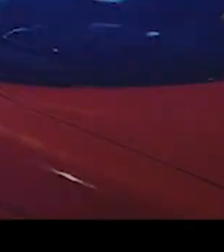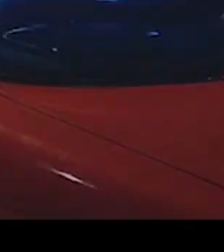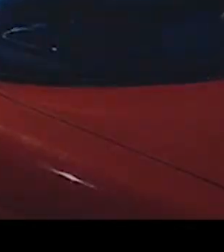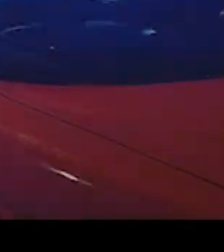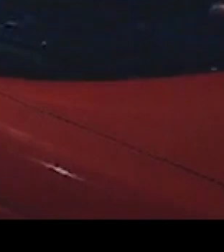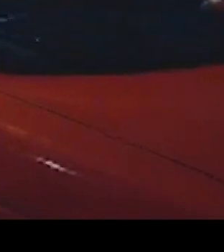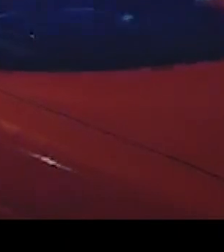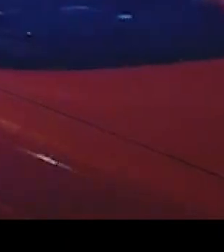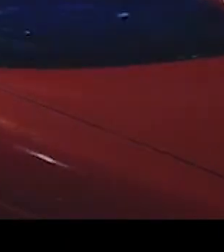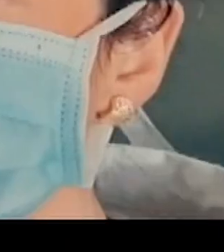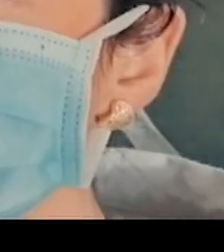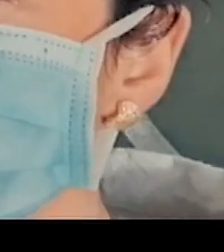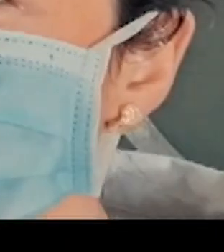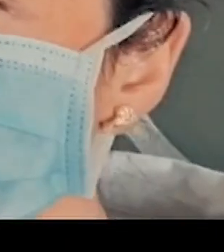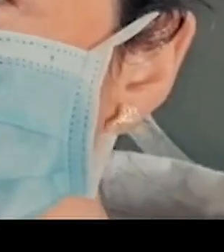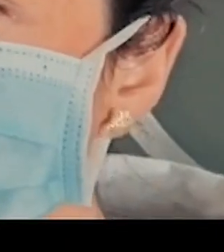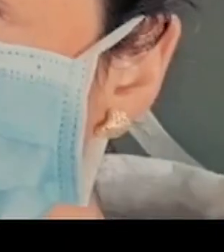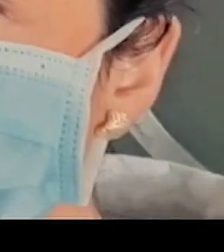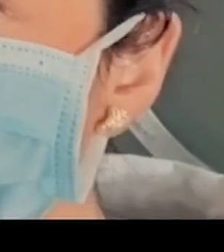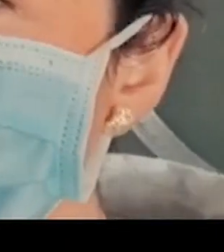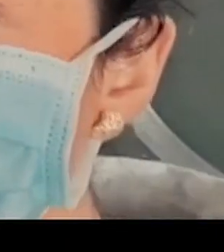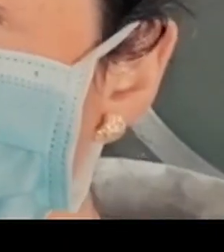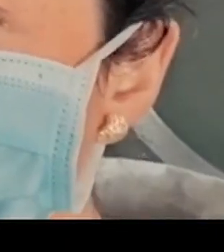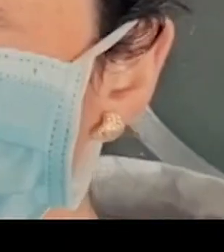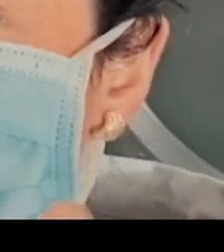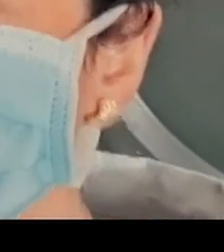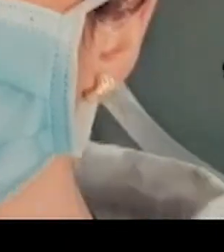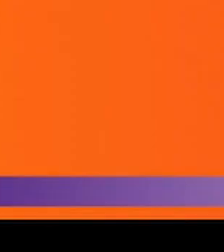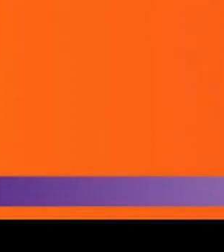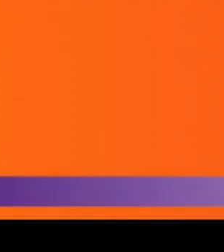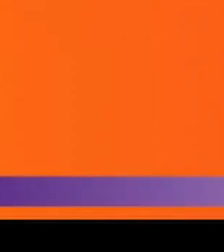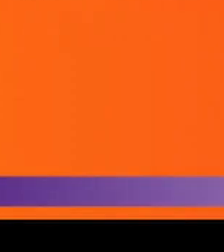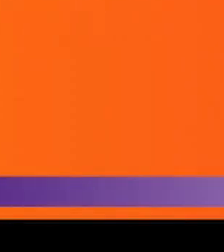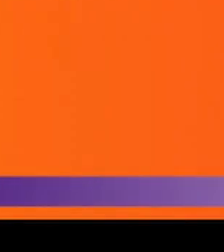nosotros para ayudarles a salir adelante.